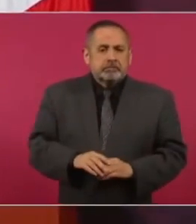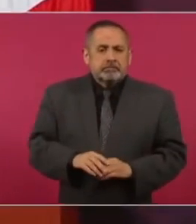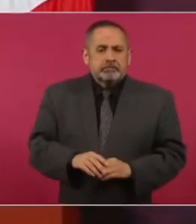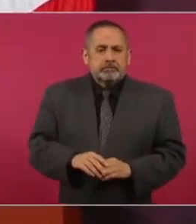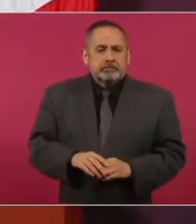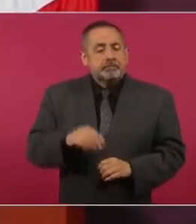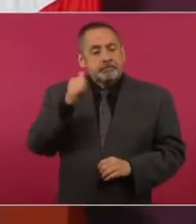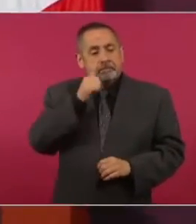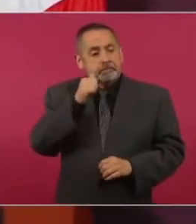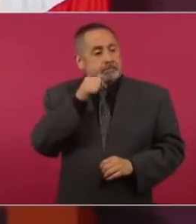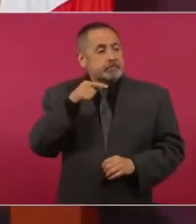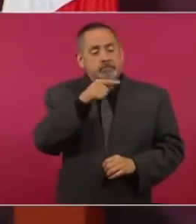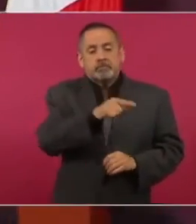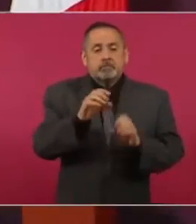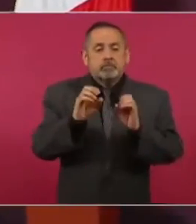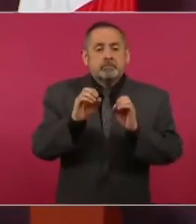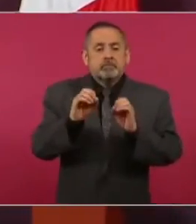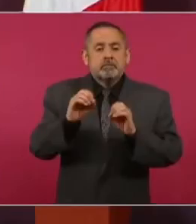siempre en Gobernación